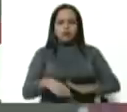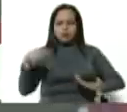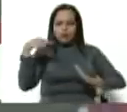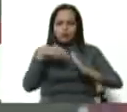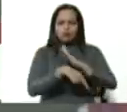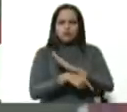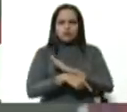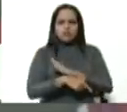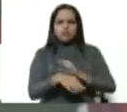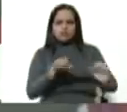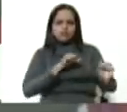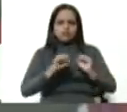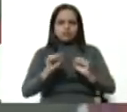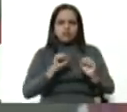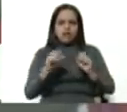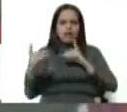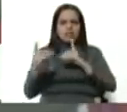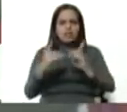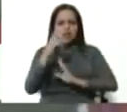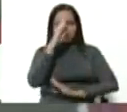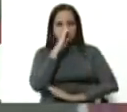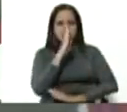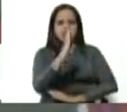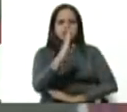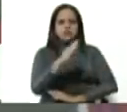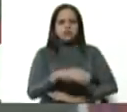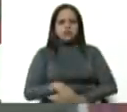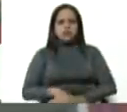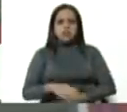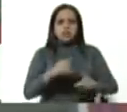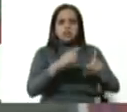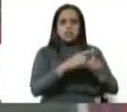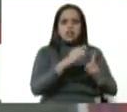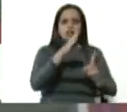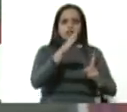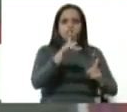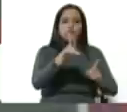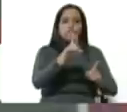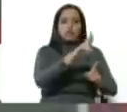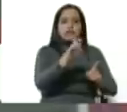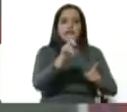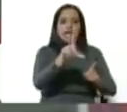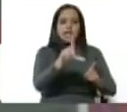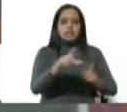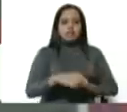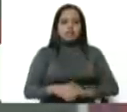profundizar y dinamizar el diálogo directo entre Josep Borrell y Jorge Arriaza.